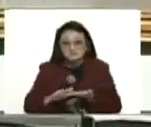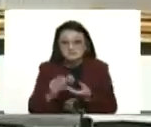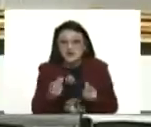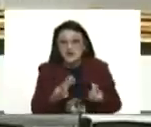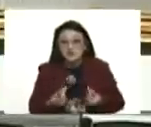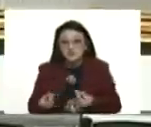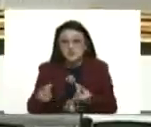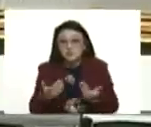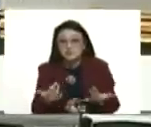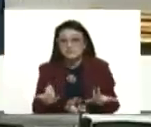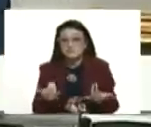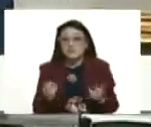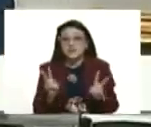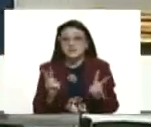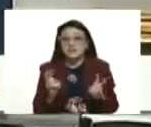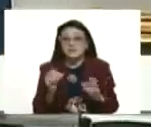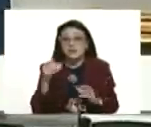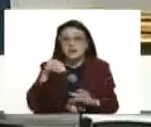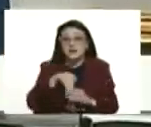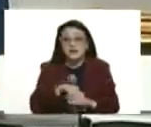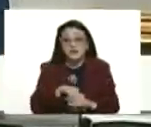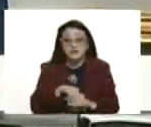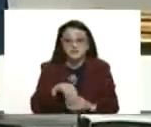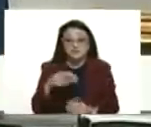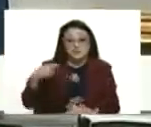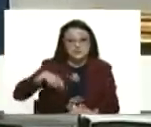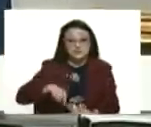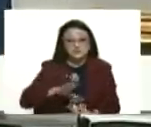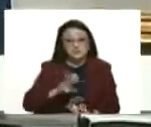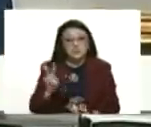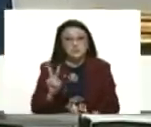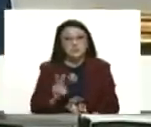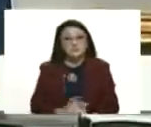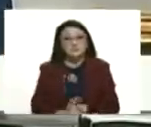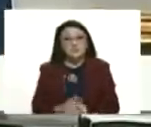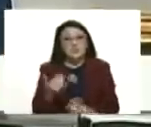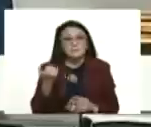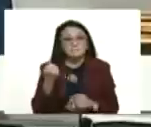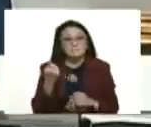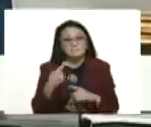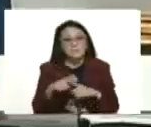los temas de los ingresos de la República. Pero estos,